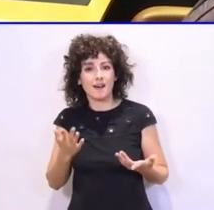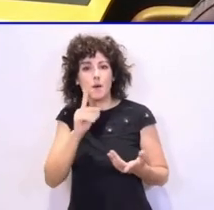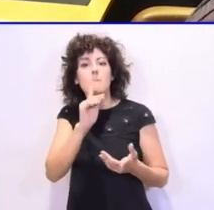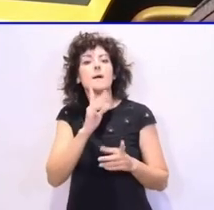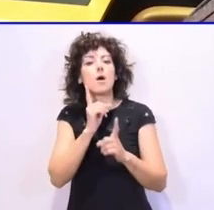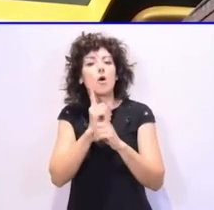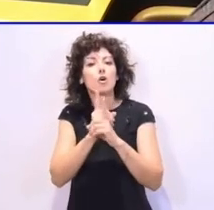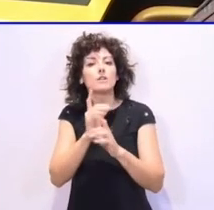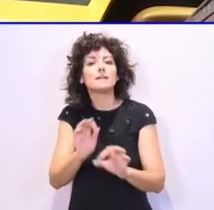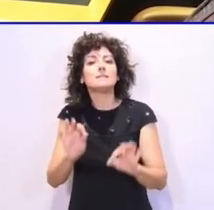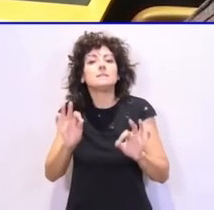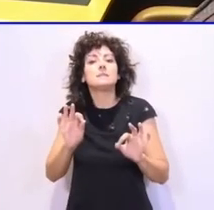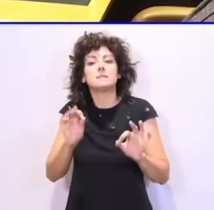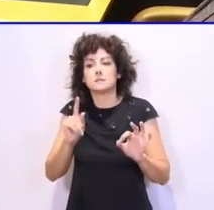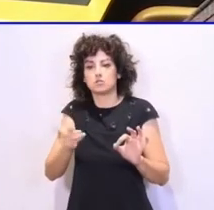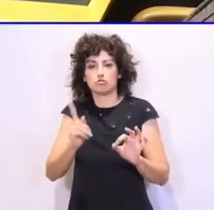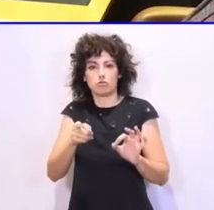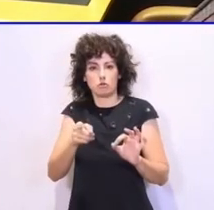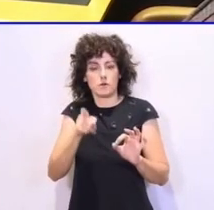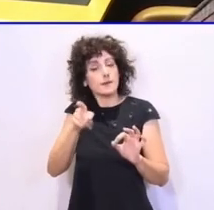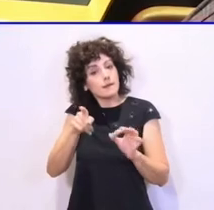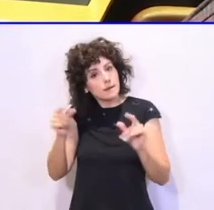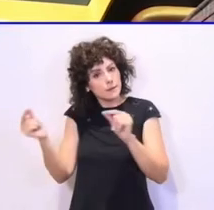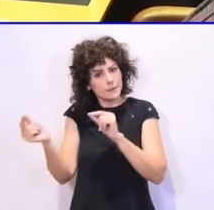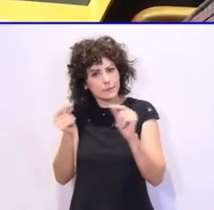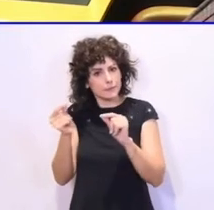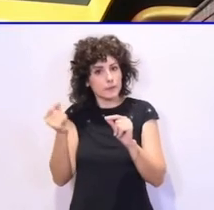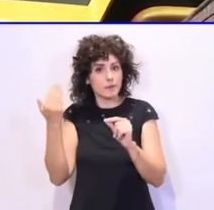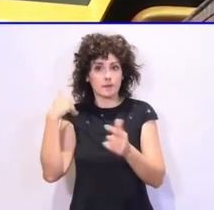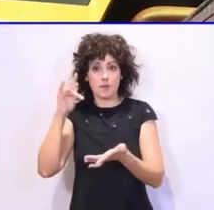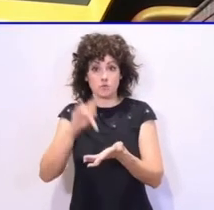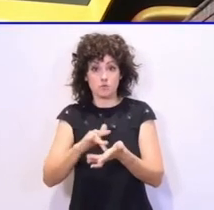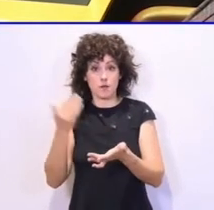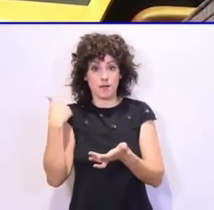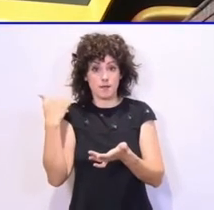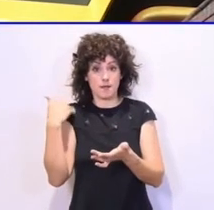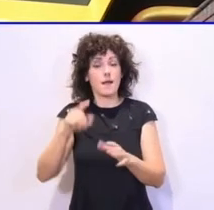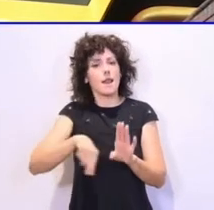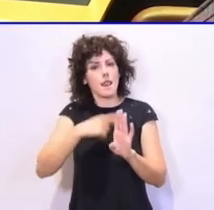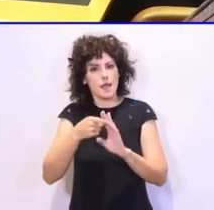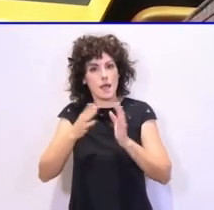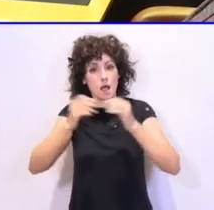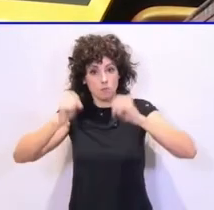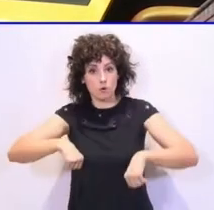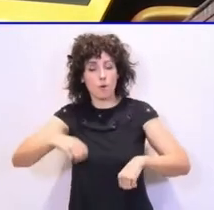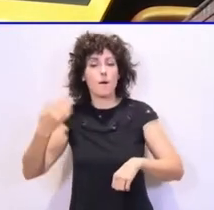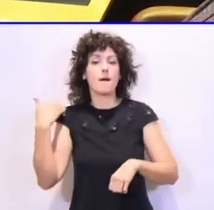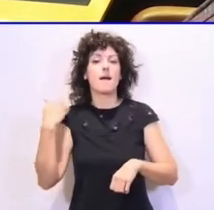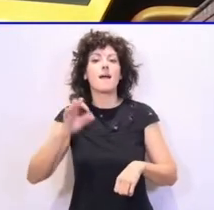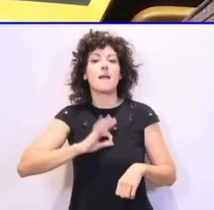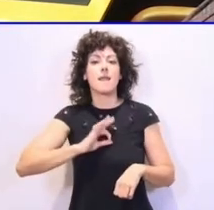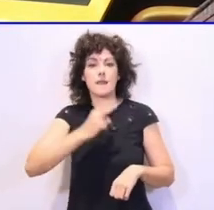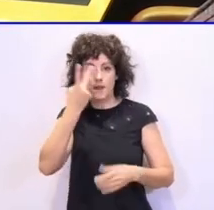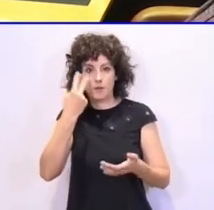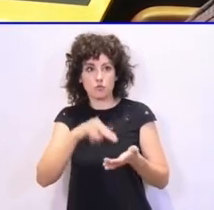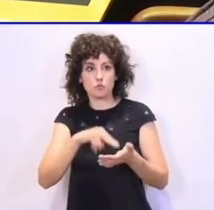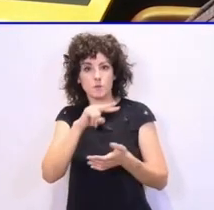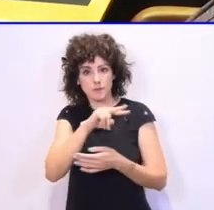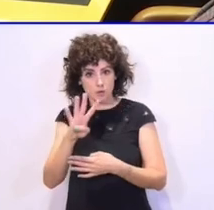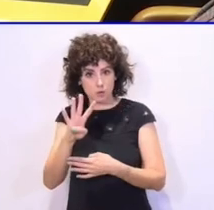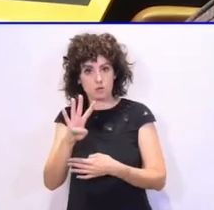contra exclusivamente de esto y ya en aquel debate en el de la en el de la ley que se aprobó en enero del 2024